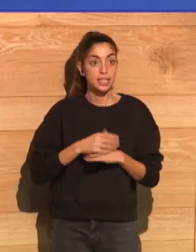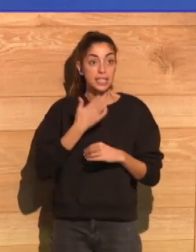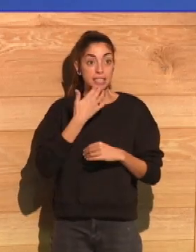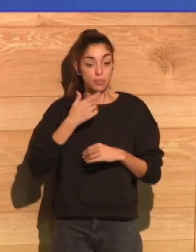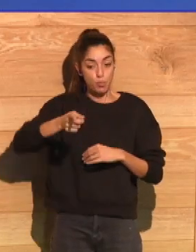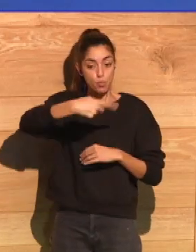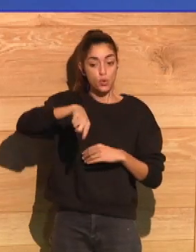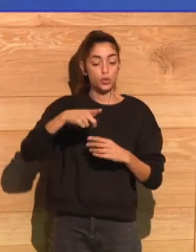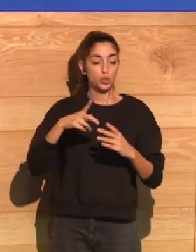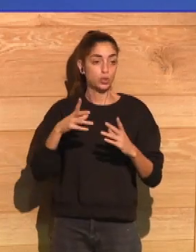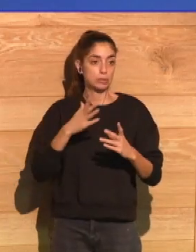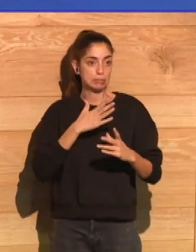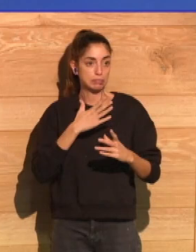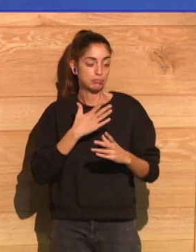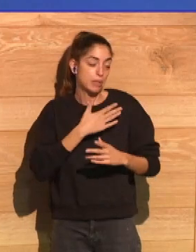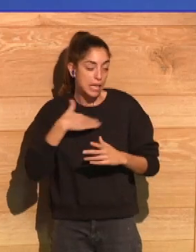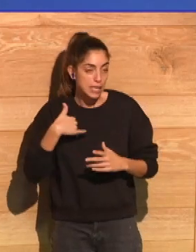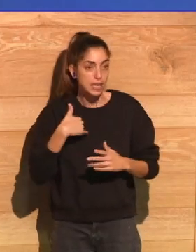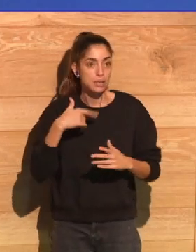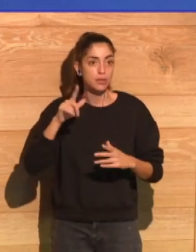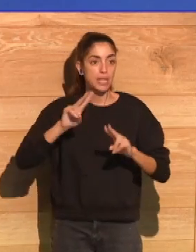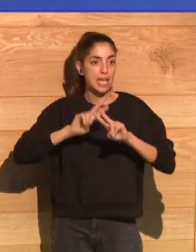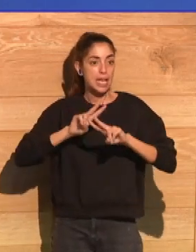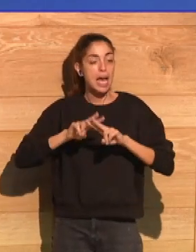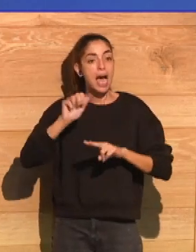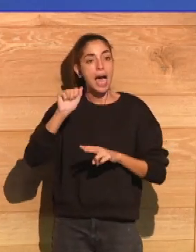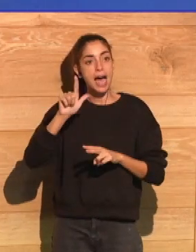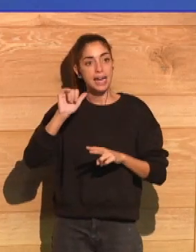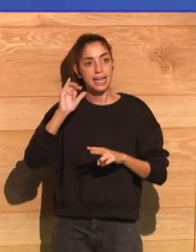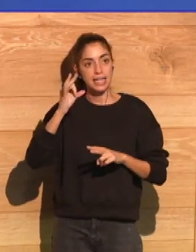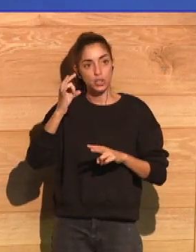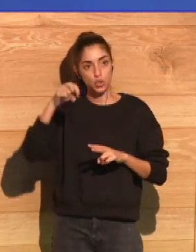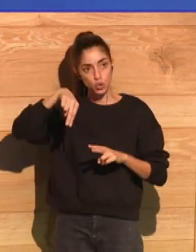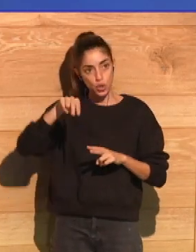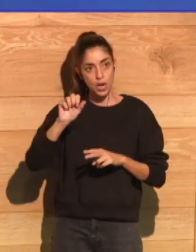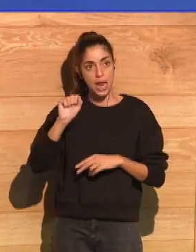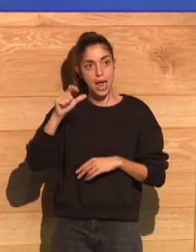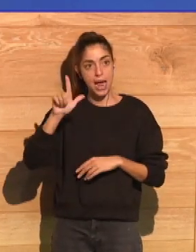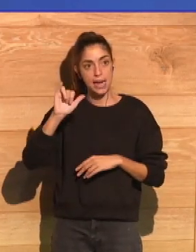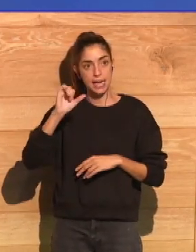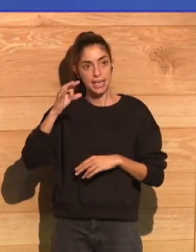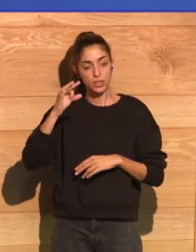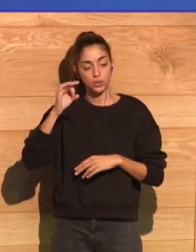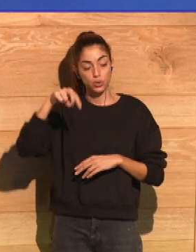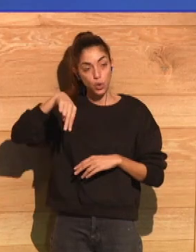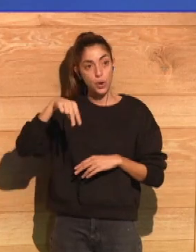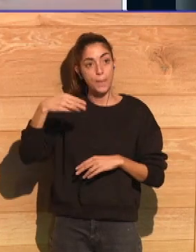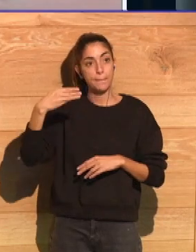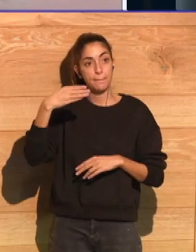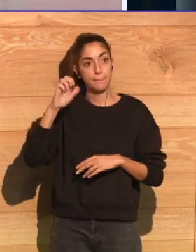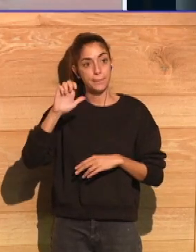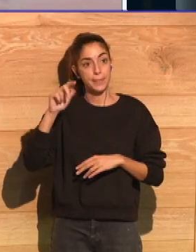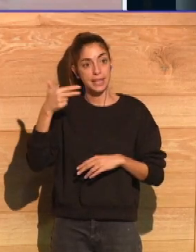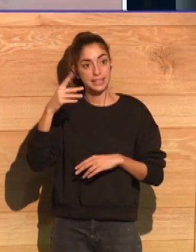apetece además, pues podéis tuitear con el hashtag Alison Bechdel. Alison Bechdel, buenas tardes desde España.